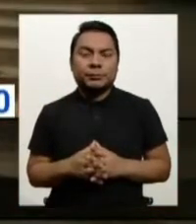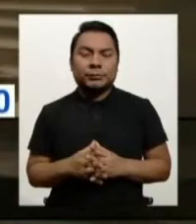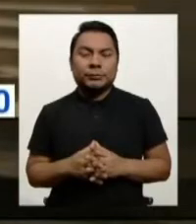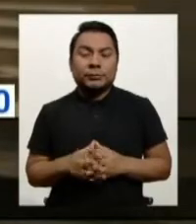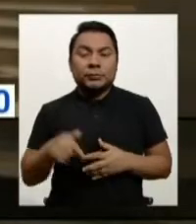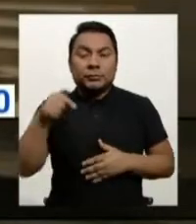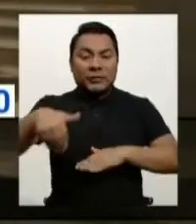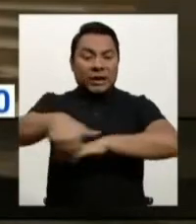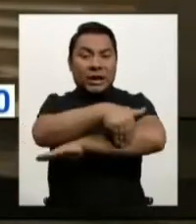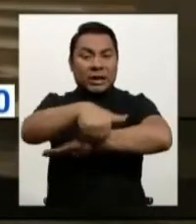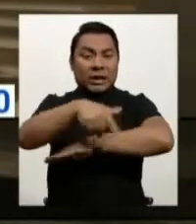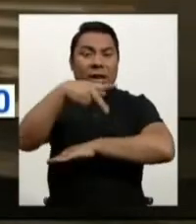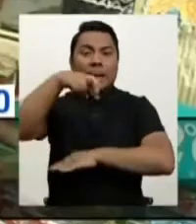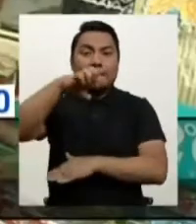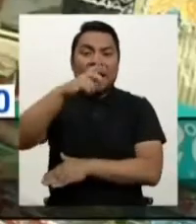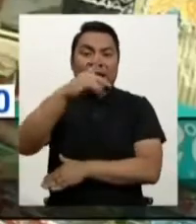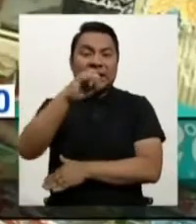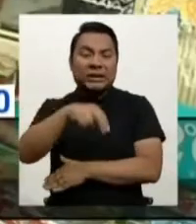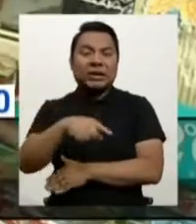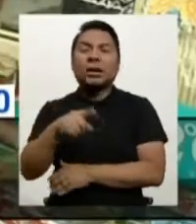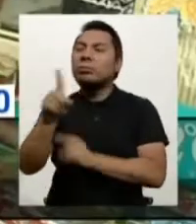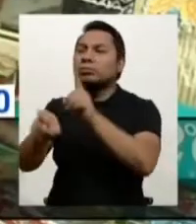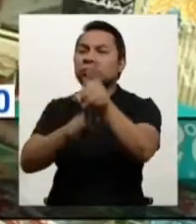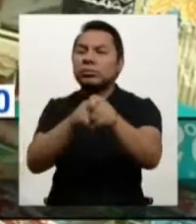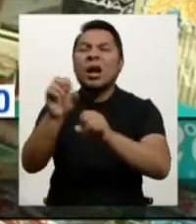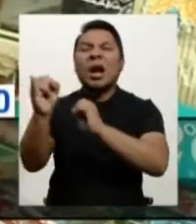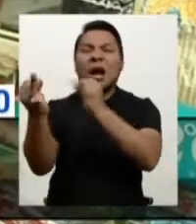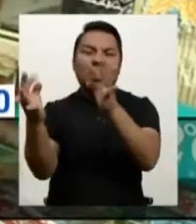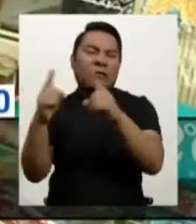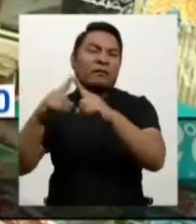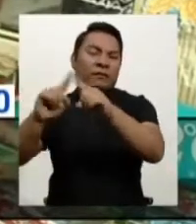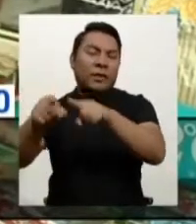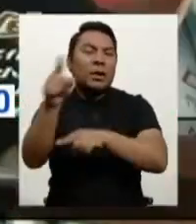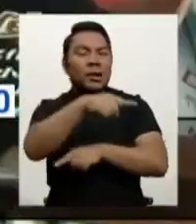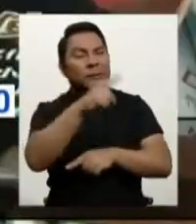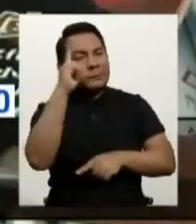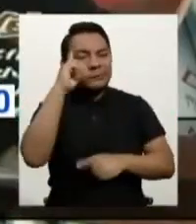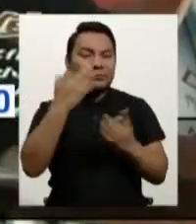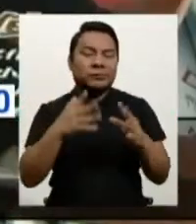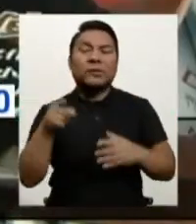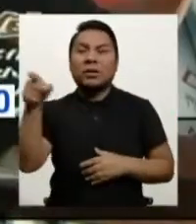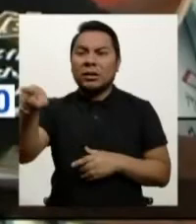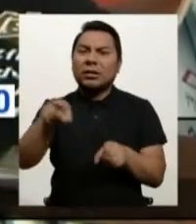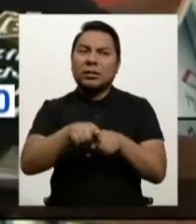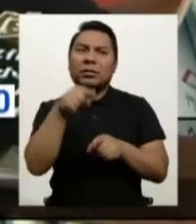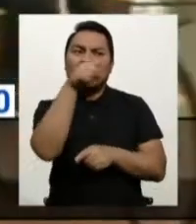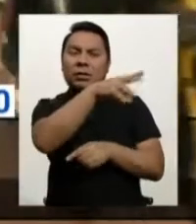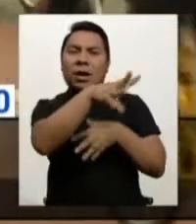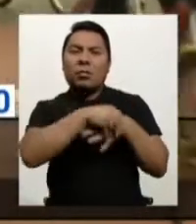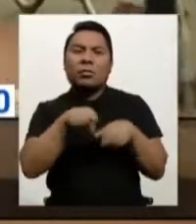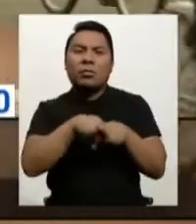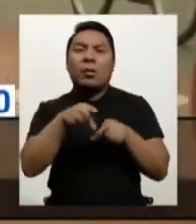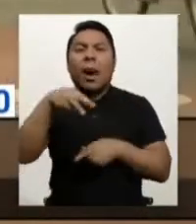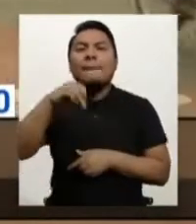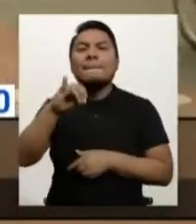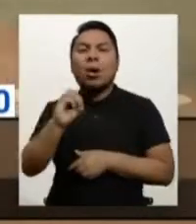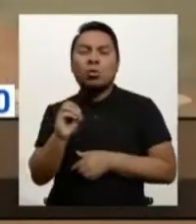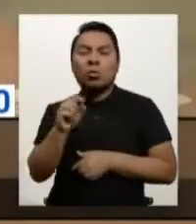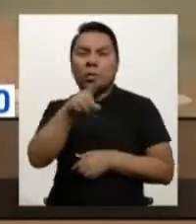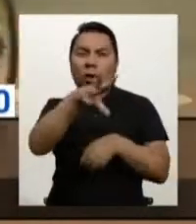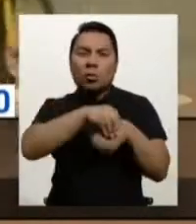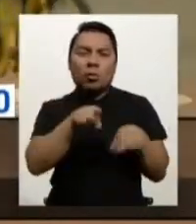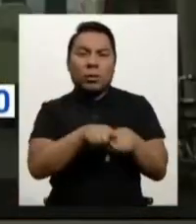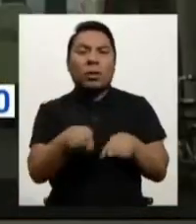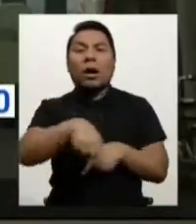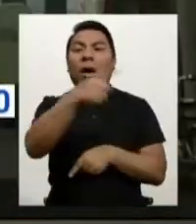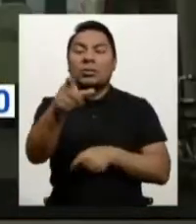En las calles de Pekín las reacciones son mixtas. Algunos ven en Xi las cualidades que tenía Mao cuando llegó al poder. Otros, sin embargo, temen